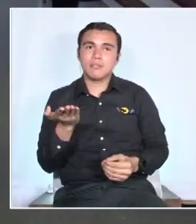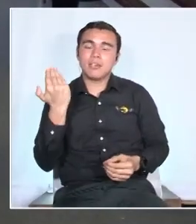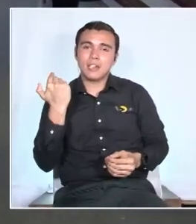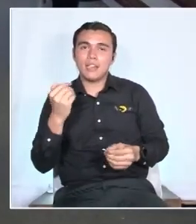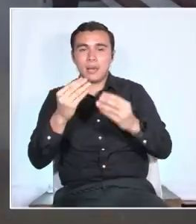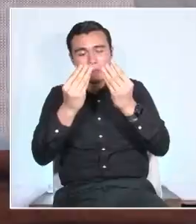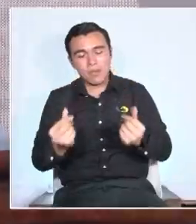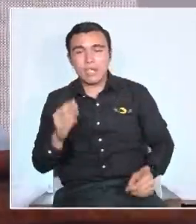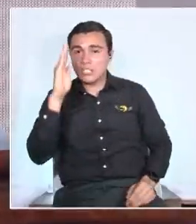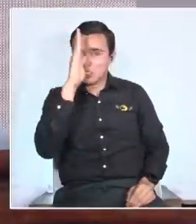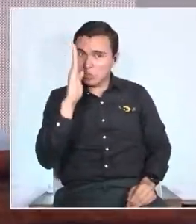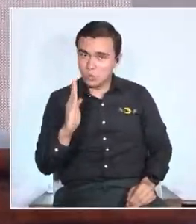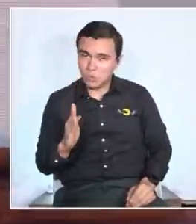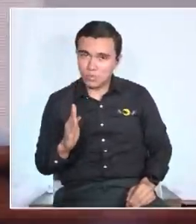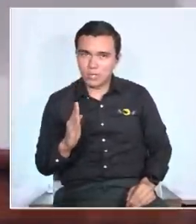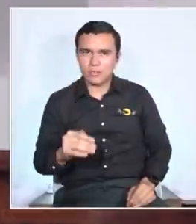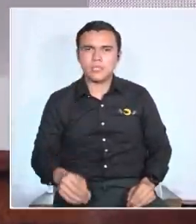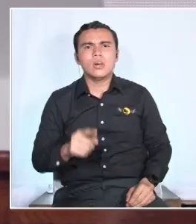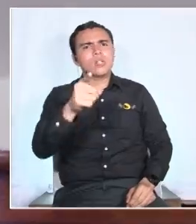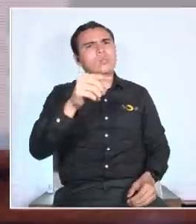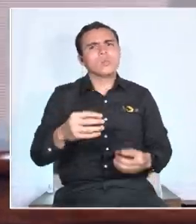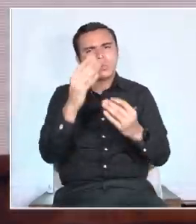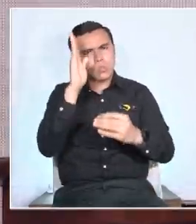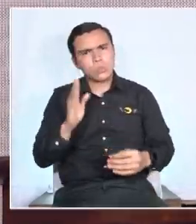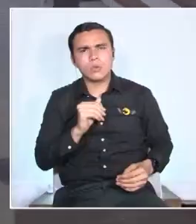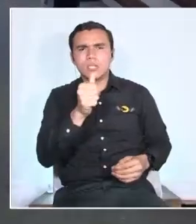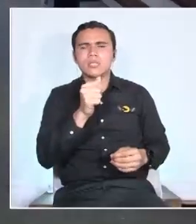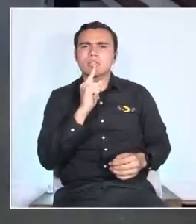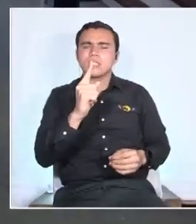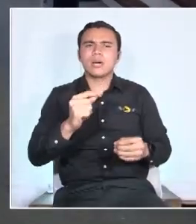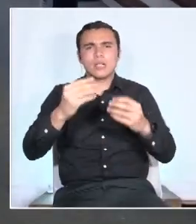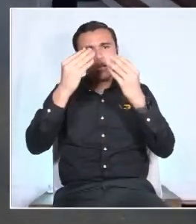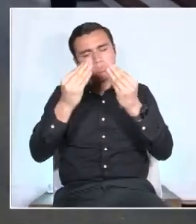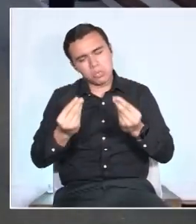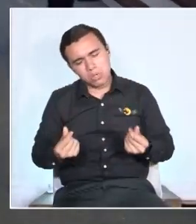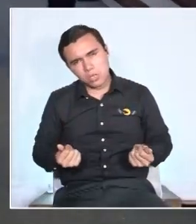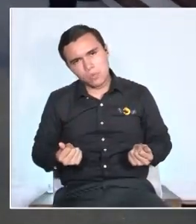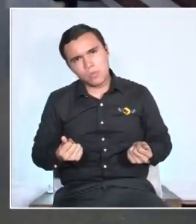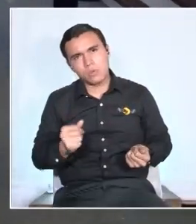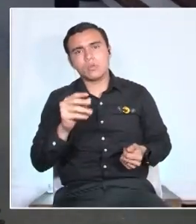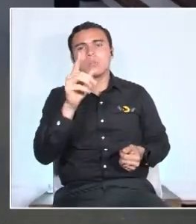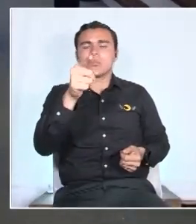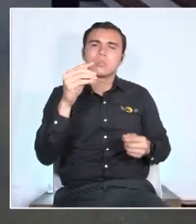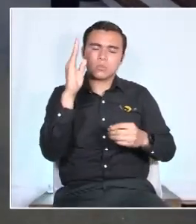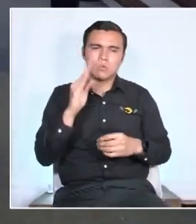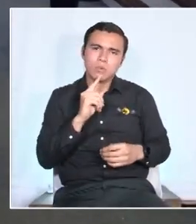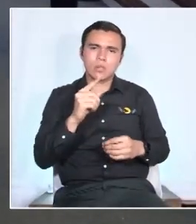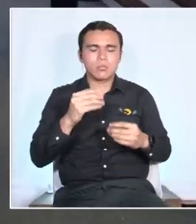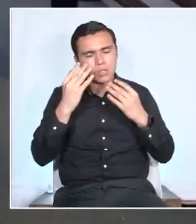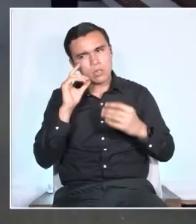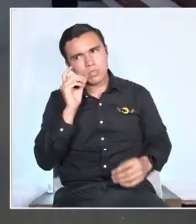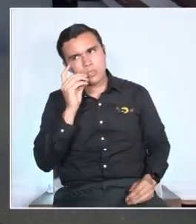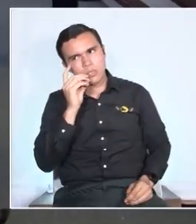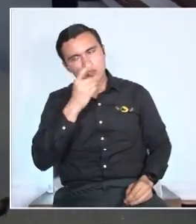apagarse nunca. Tú nunca debes estar apagado. Tú nunca debes de estar triste. Tú nunca debes